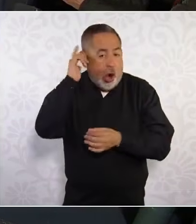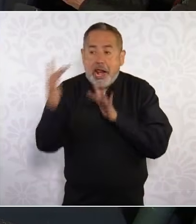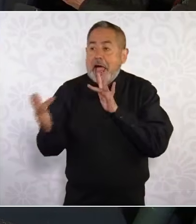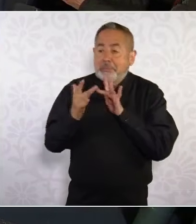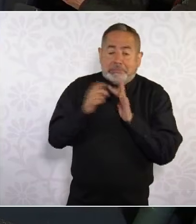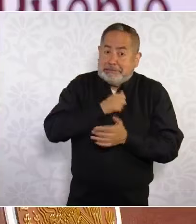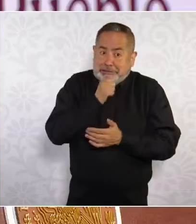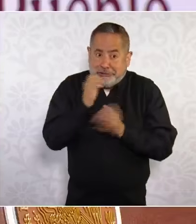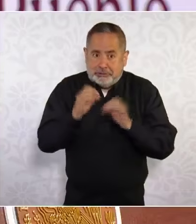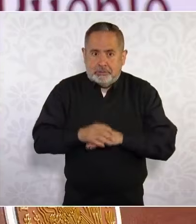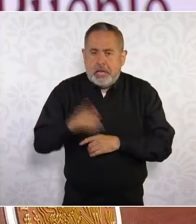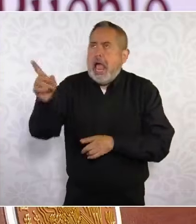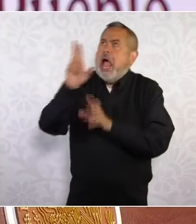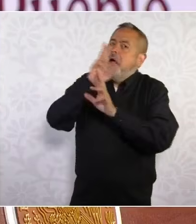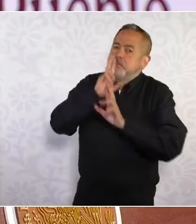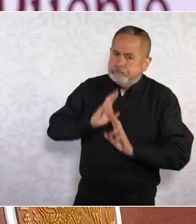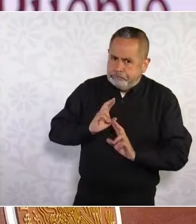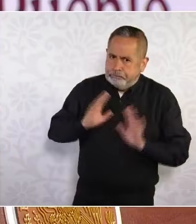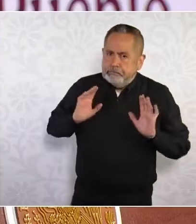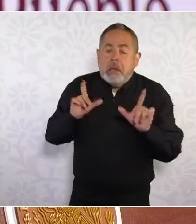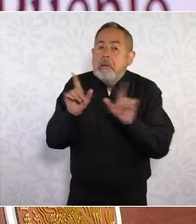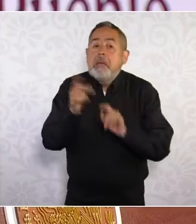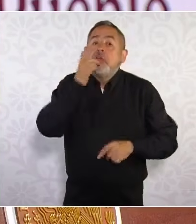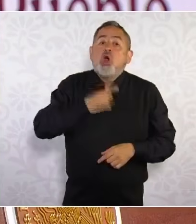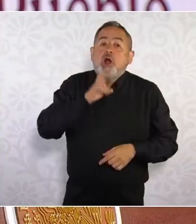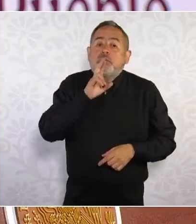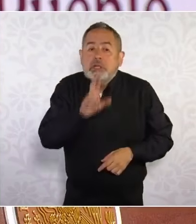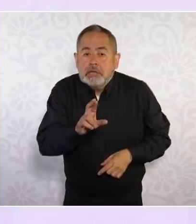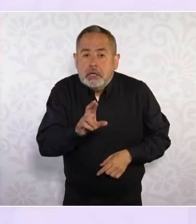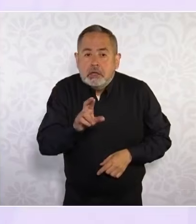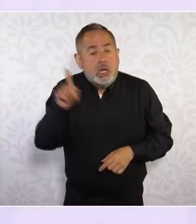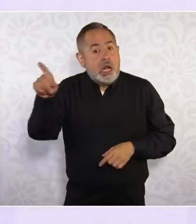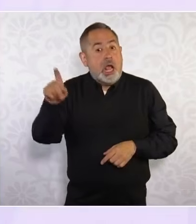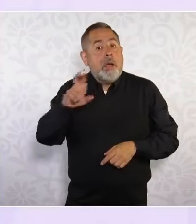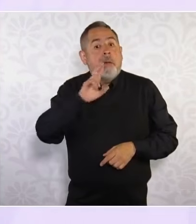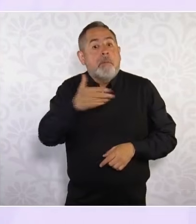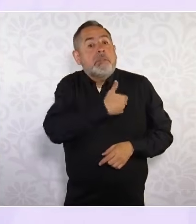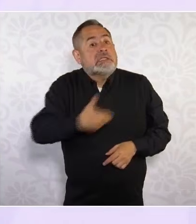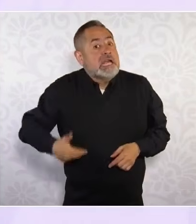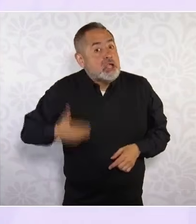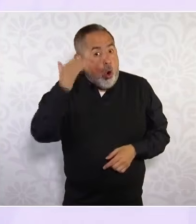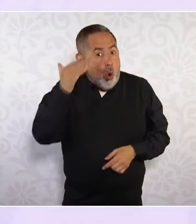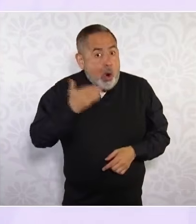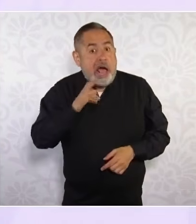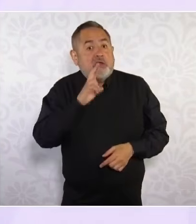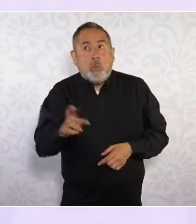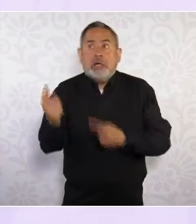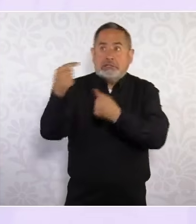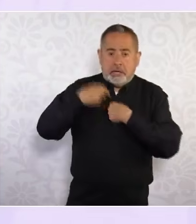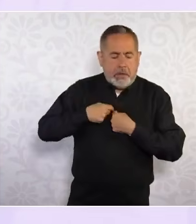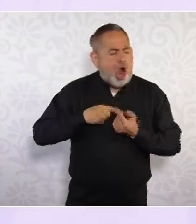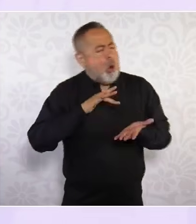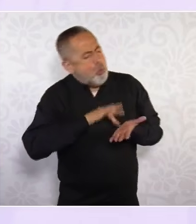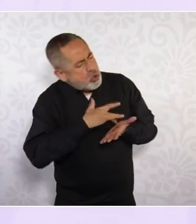Bueno, nada más contestaron que me contestó el presidente de Corea que muchas gracias